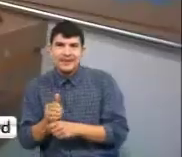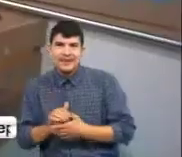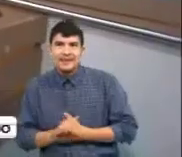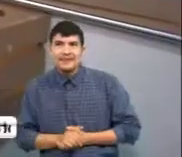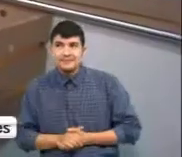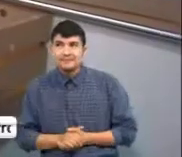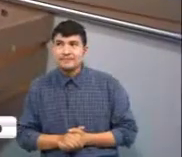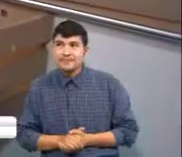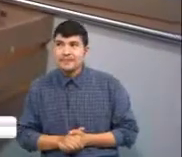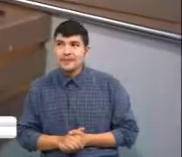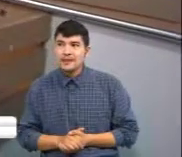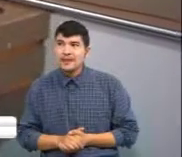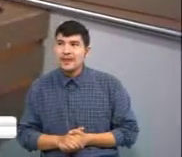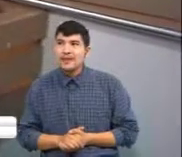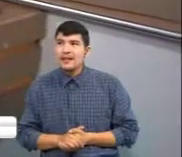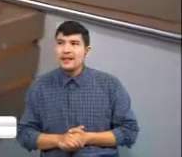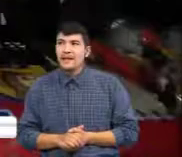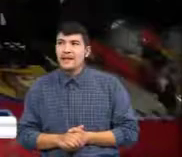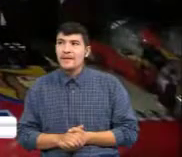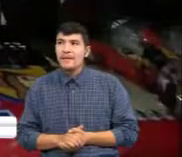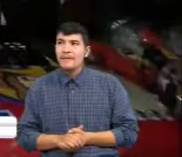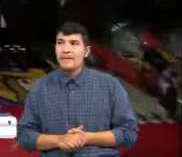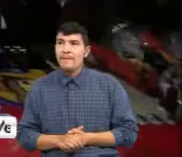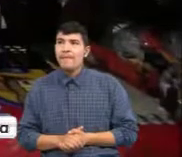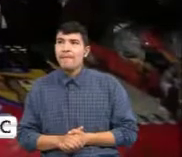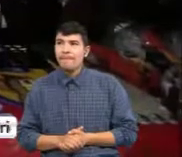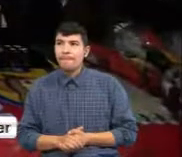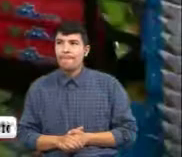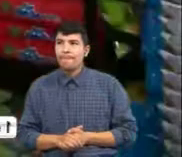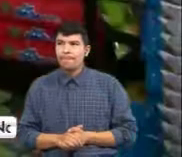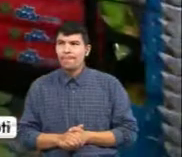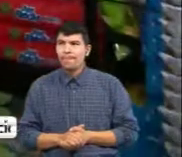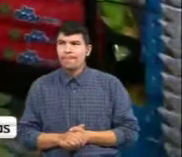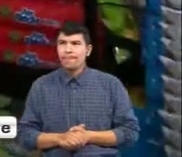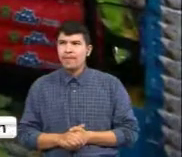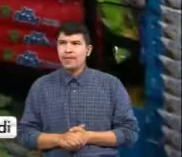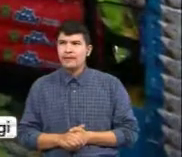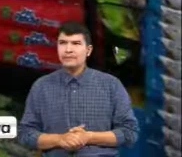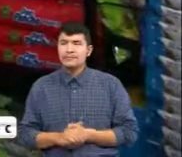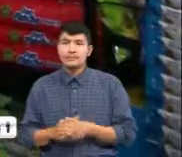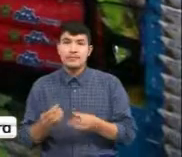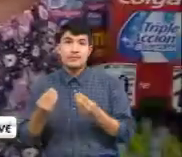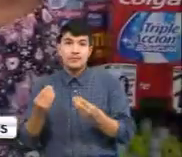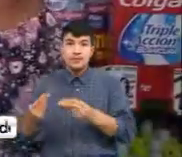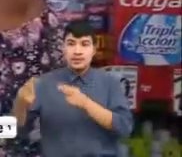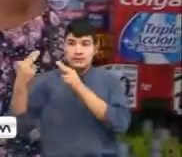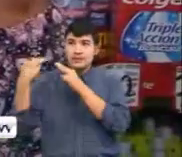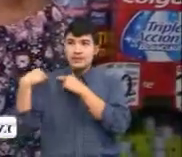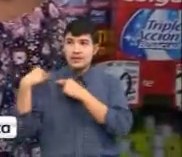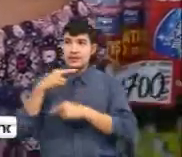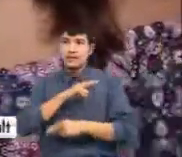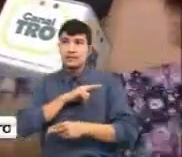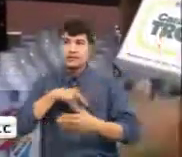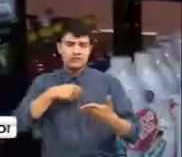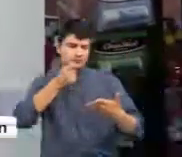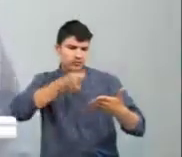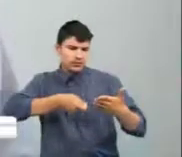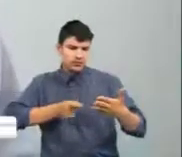que bajo una estricta responsabilidad etiqueteamos nuestros